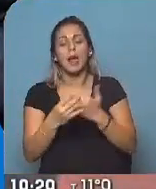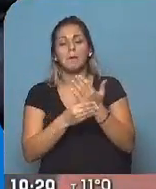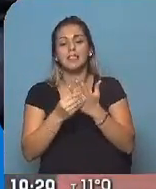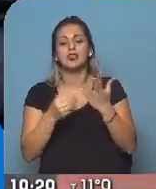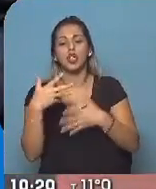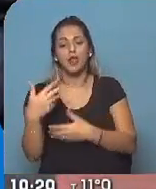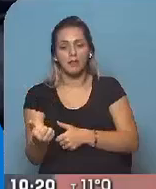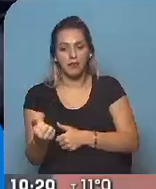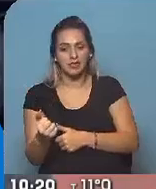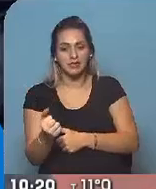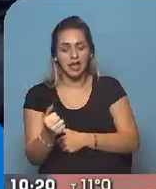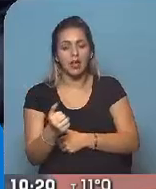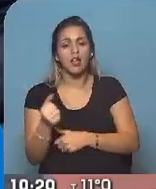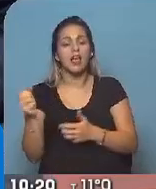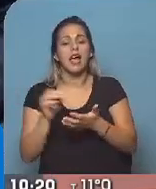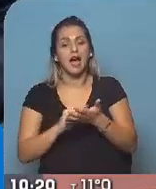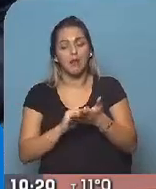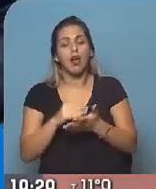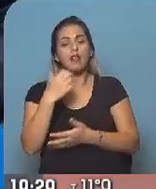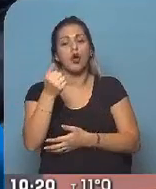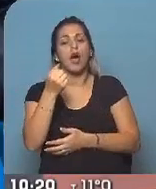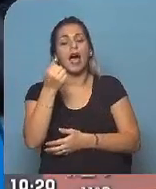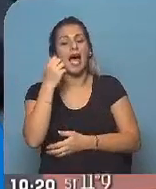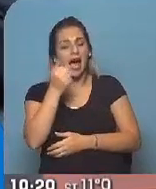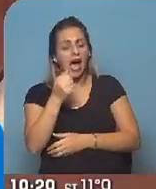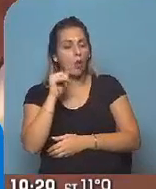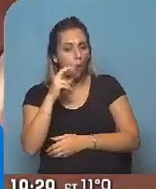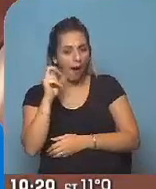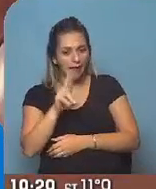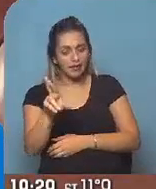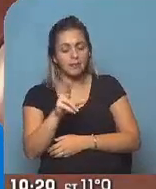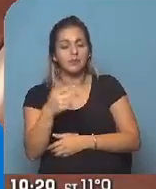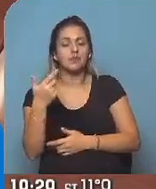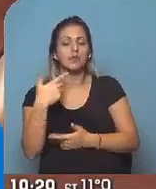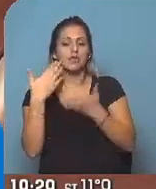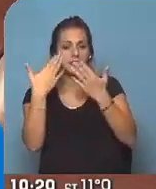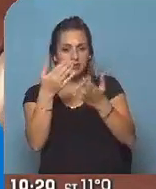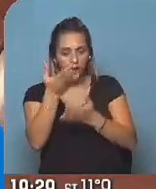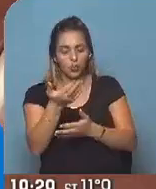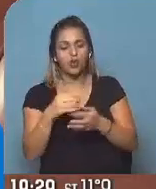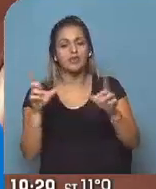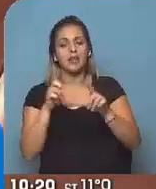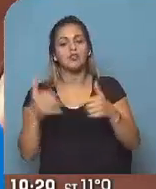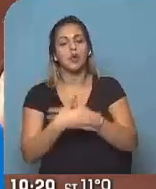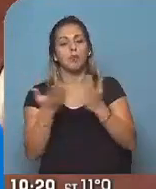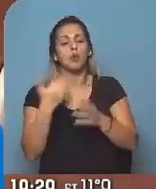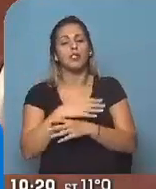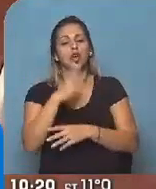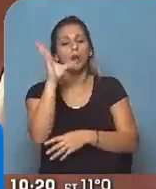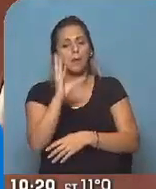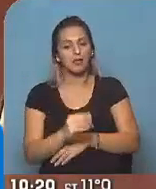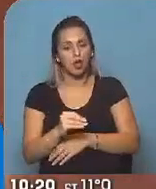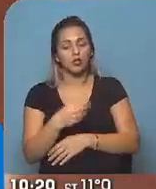Defensa, el doctor Oscar Aguad. Ministro, lo saludamos desde el Noticiero Central de la Televisión Pública, estamos para todo el país.